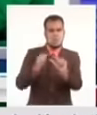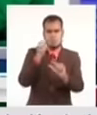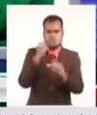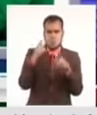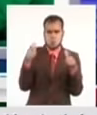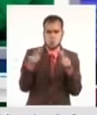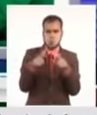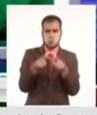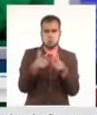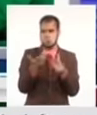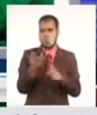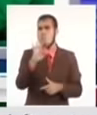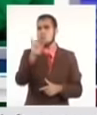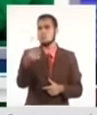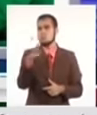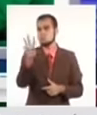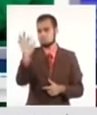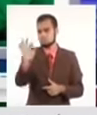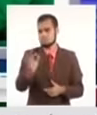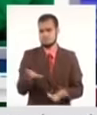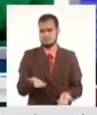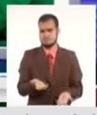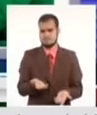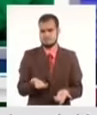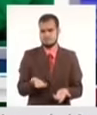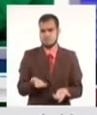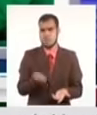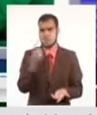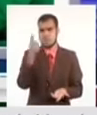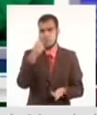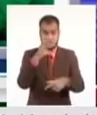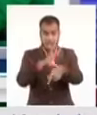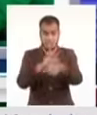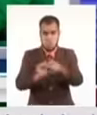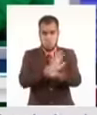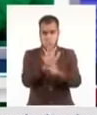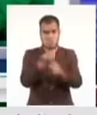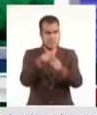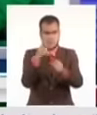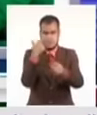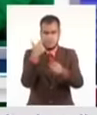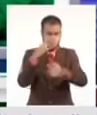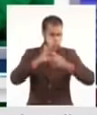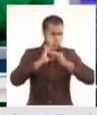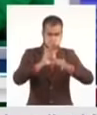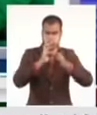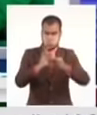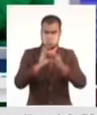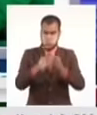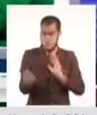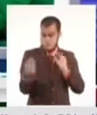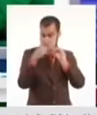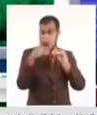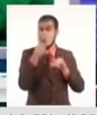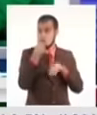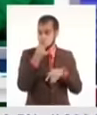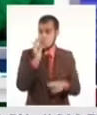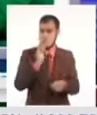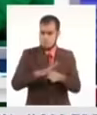8,3%. Se dan cuenta de lo agresivo del virus, que inicialmente comienza con